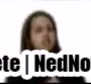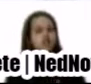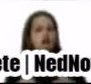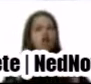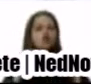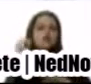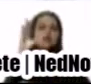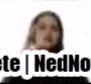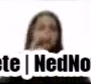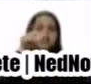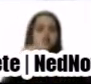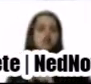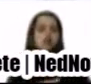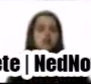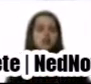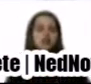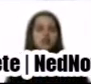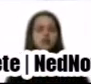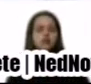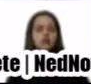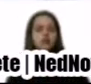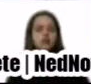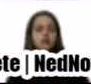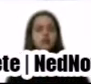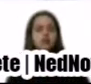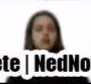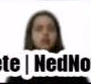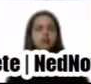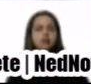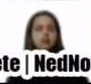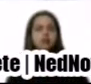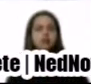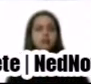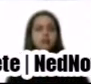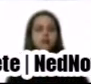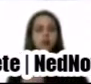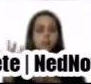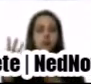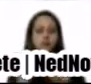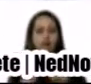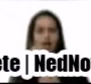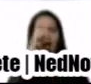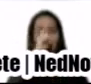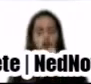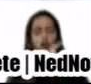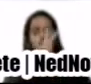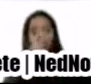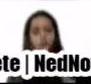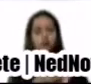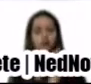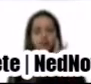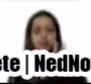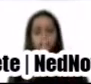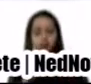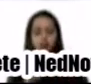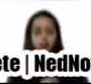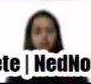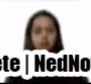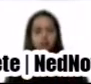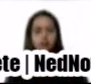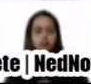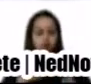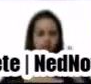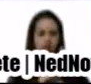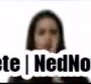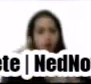y defender los partidos políticos independientes de Venezuela. El camino a la recuperación de la democracia y la libertad en Venezuela es arduo y lleno